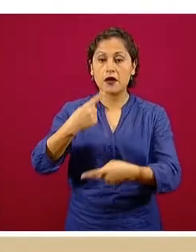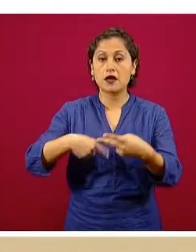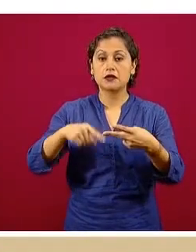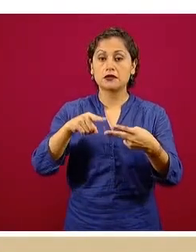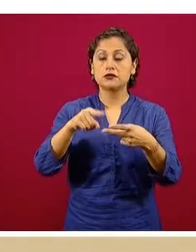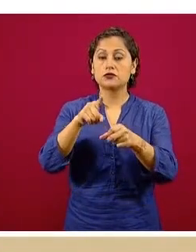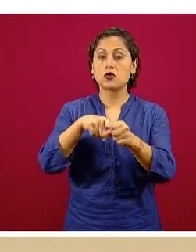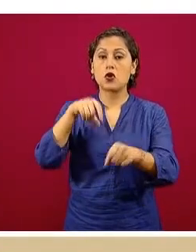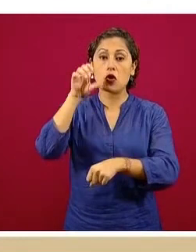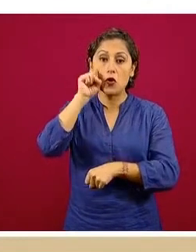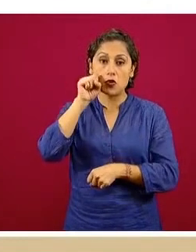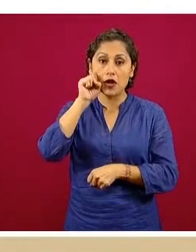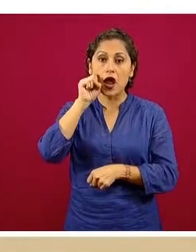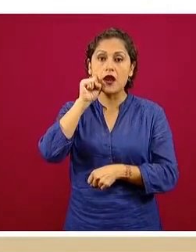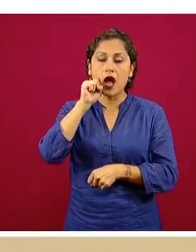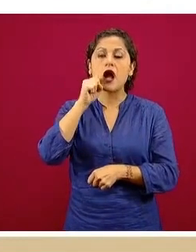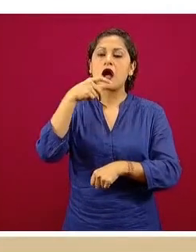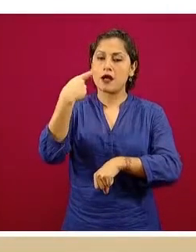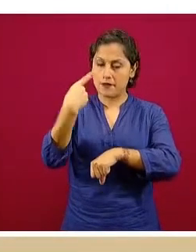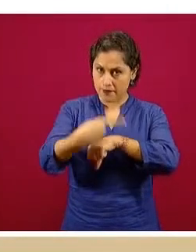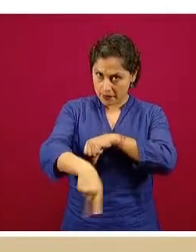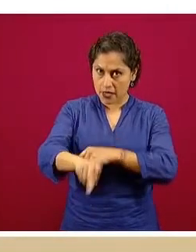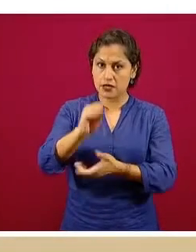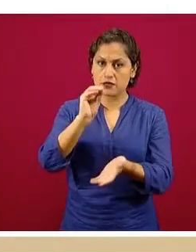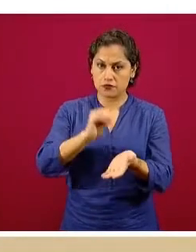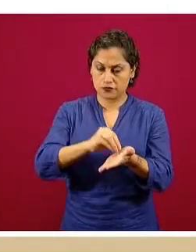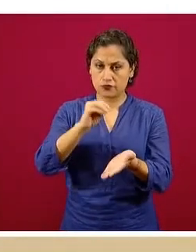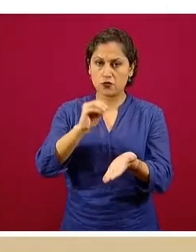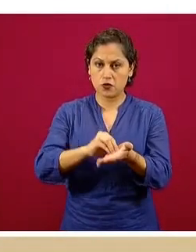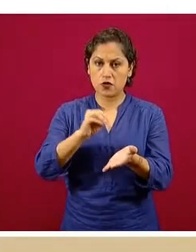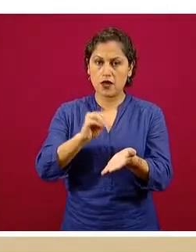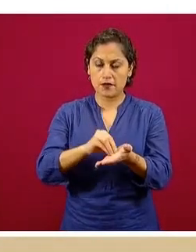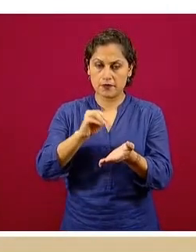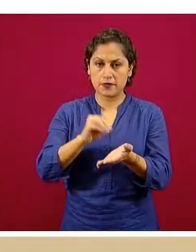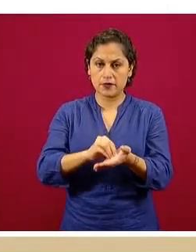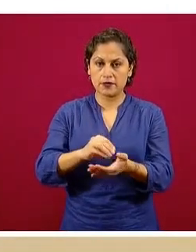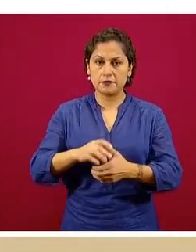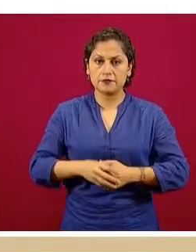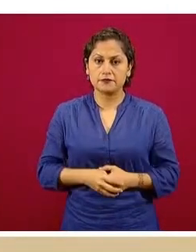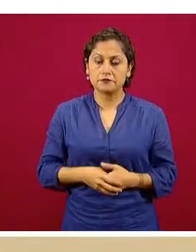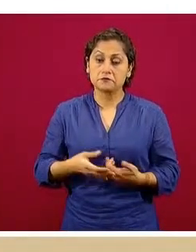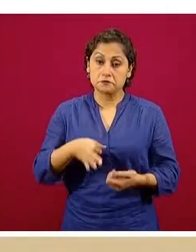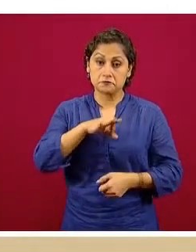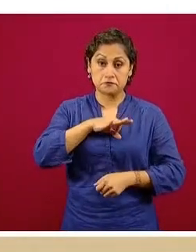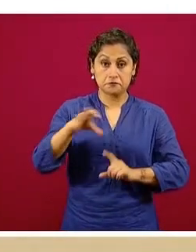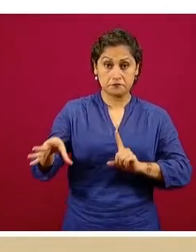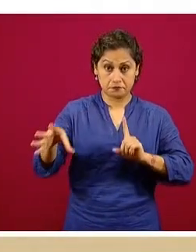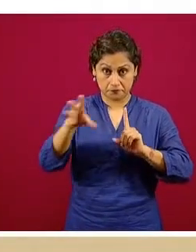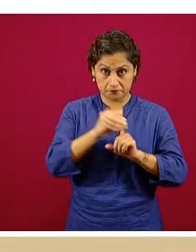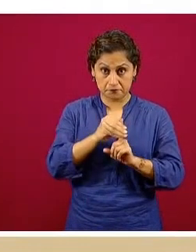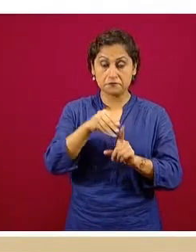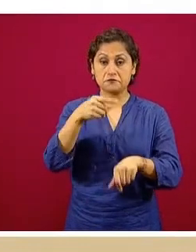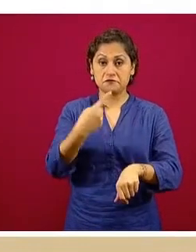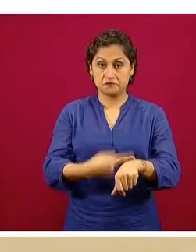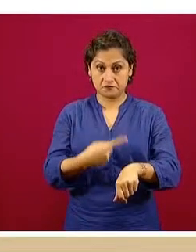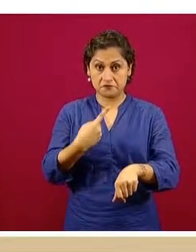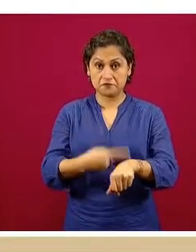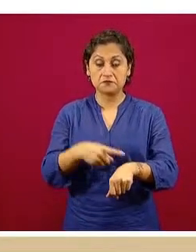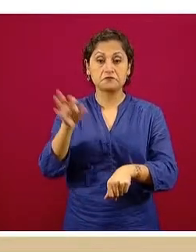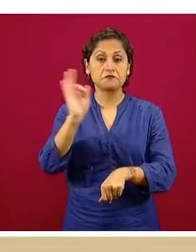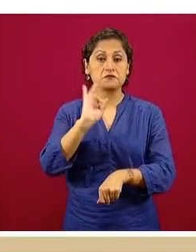alto no es el máximo pero también hay un riesgo implícito y poder contagiarme en el caso de que salga a realizar